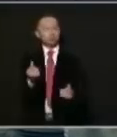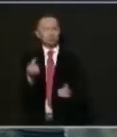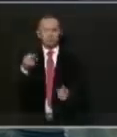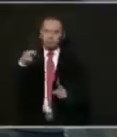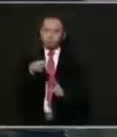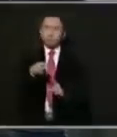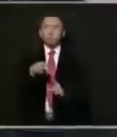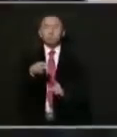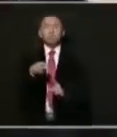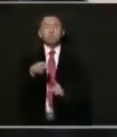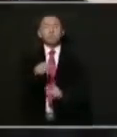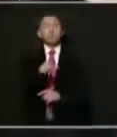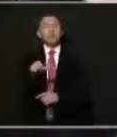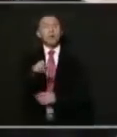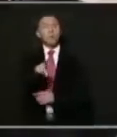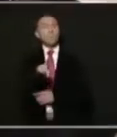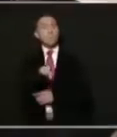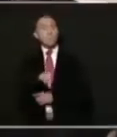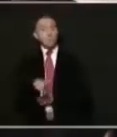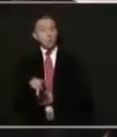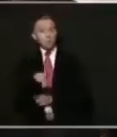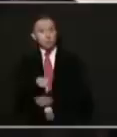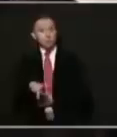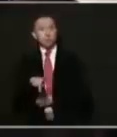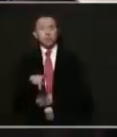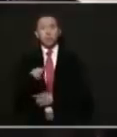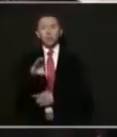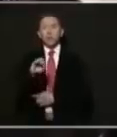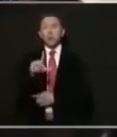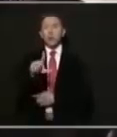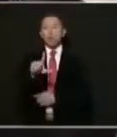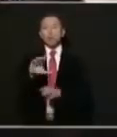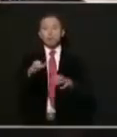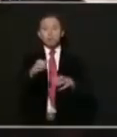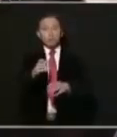de pueblos y de colonias marginadas.